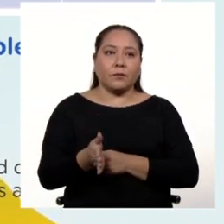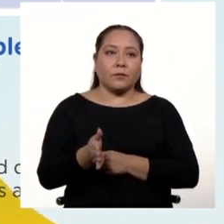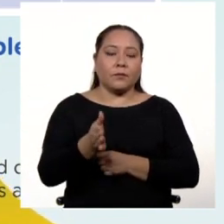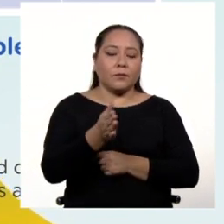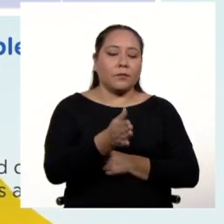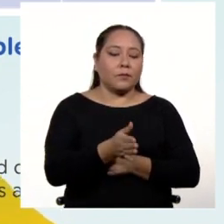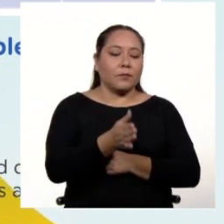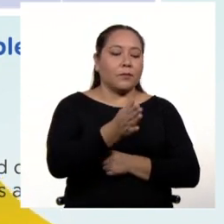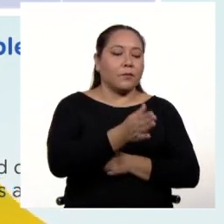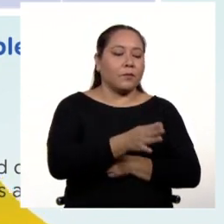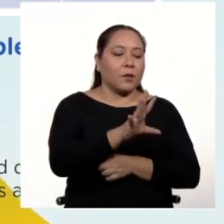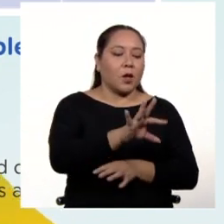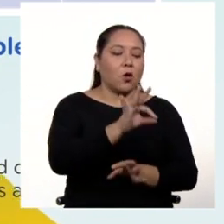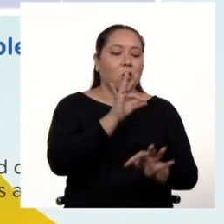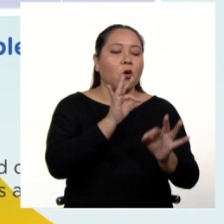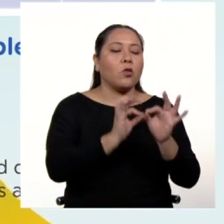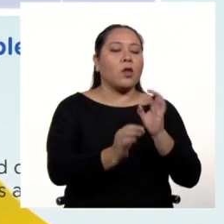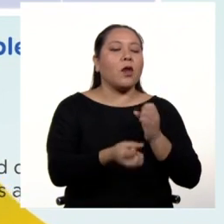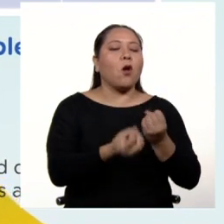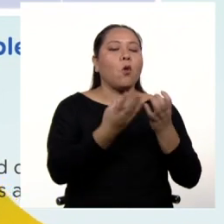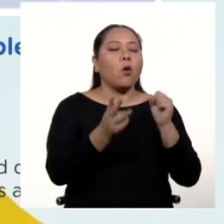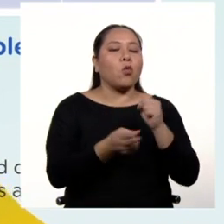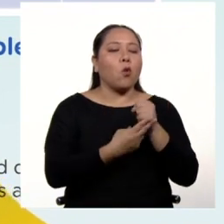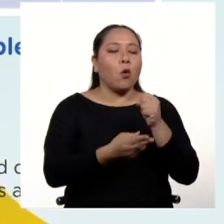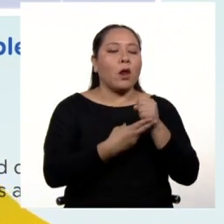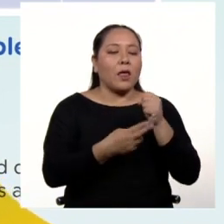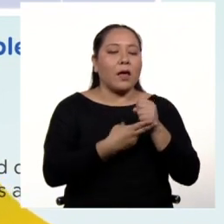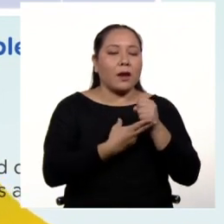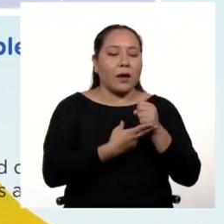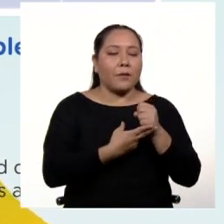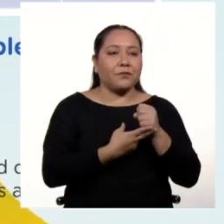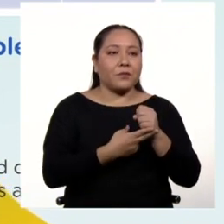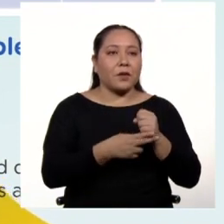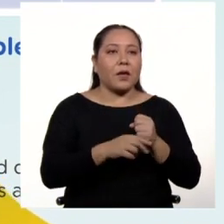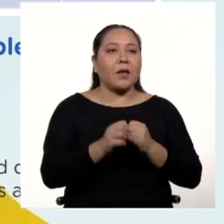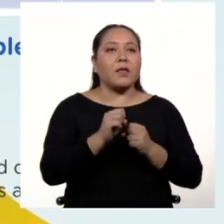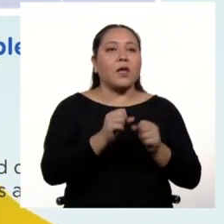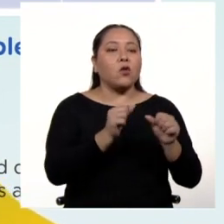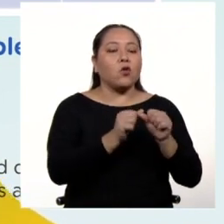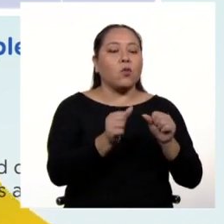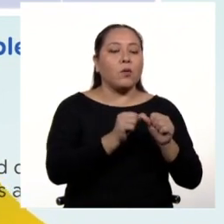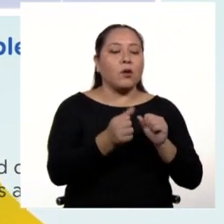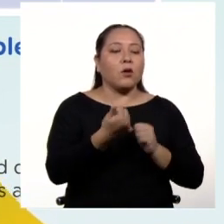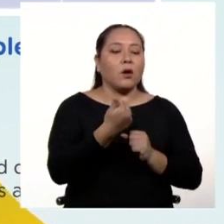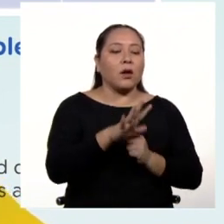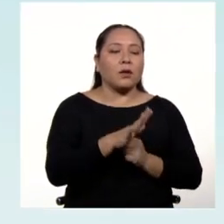y encontraré el monto que ahorrará específicamente en el término 15.